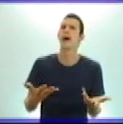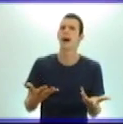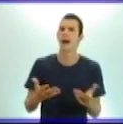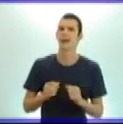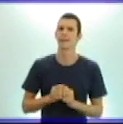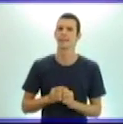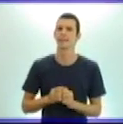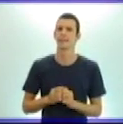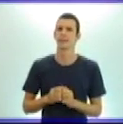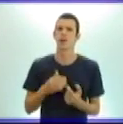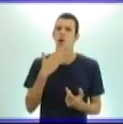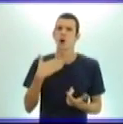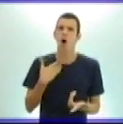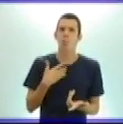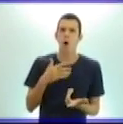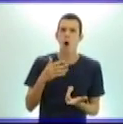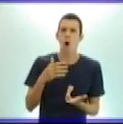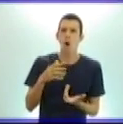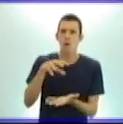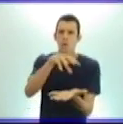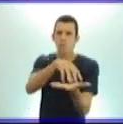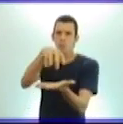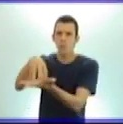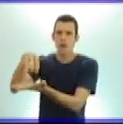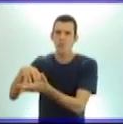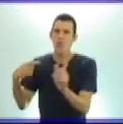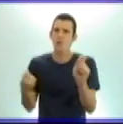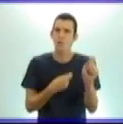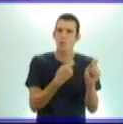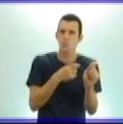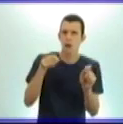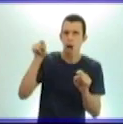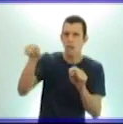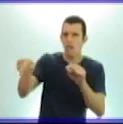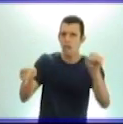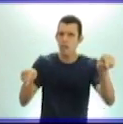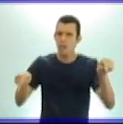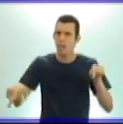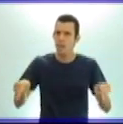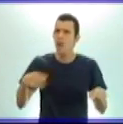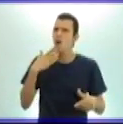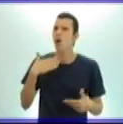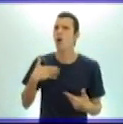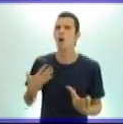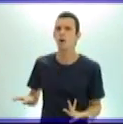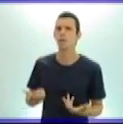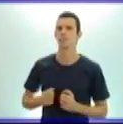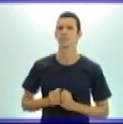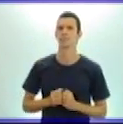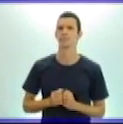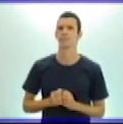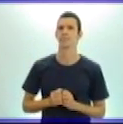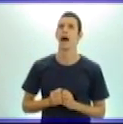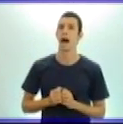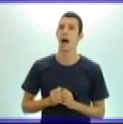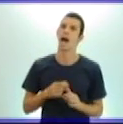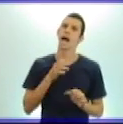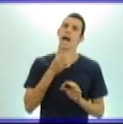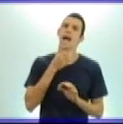los combates? También se puntualizan los datos biográficos de Camilo